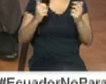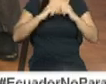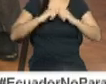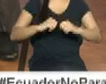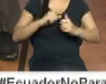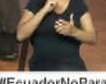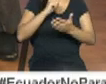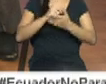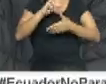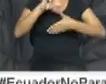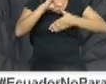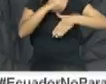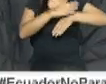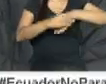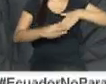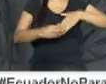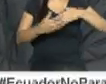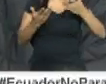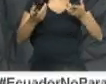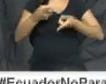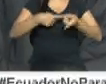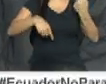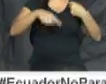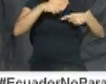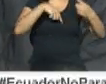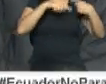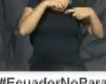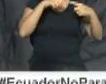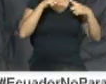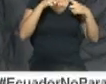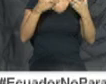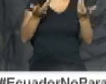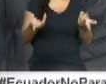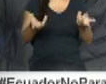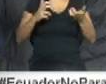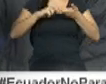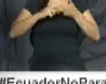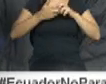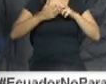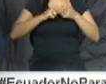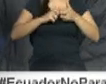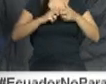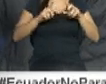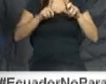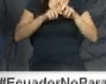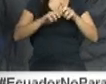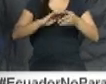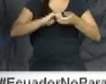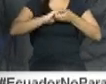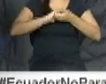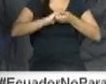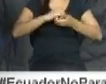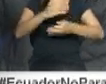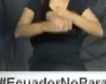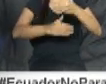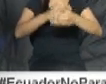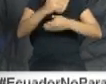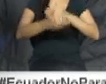región. Me parece que es un retroceso sustancial en lo que es la consolidación de un